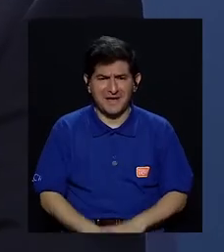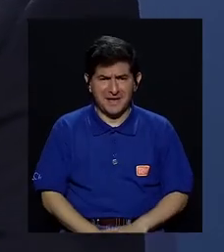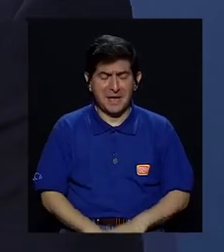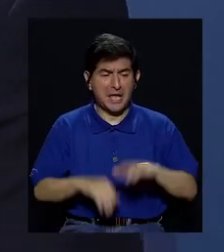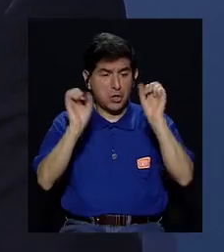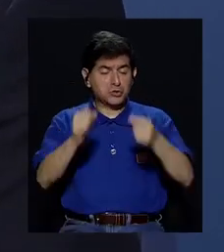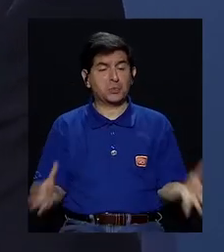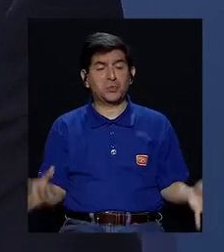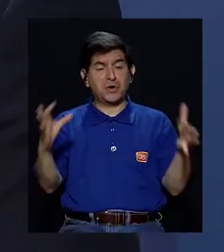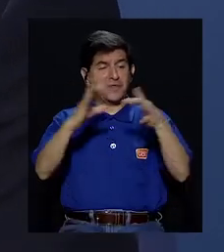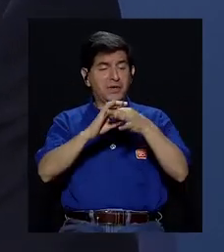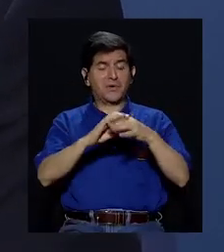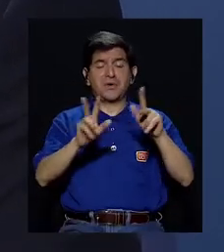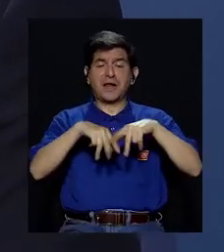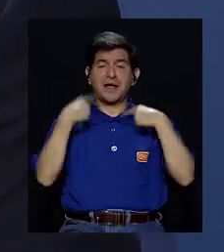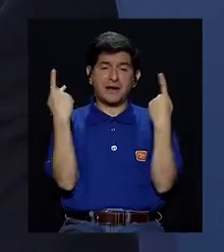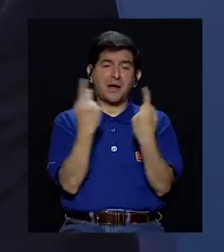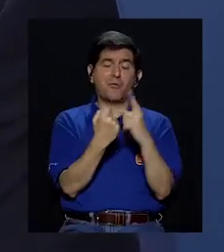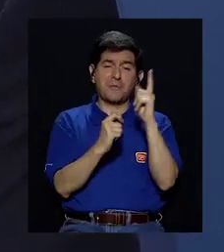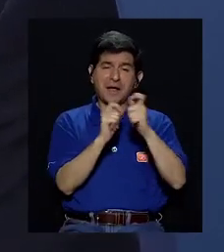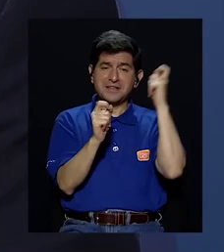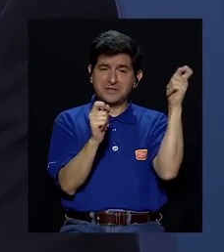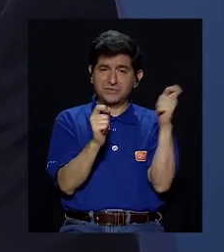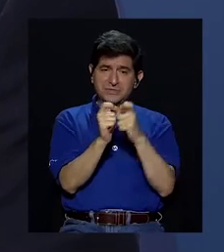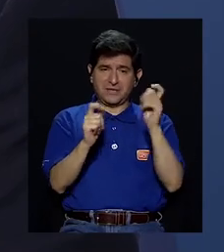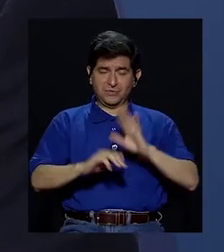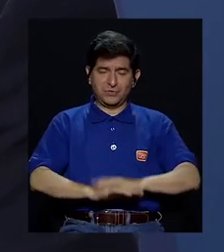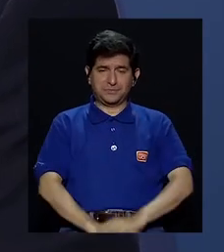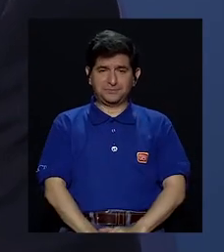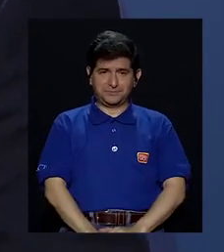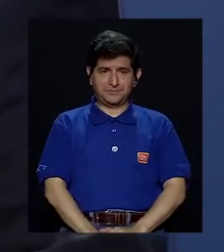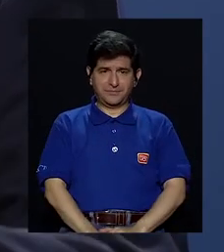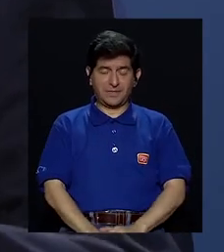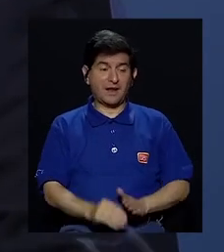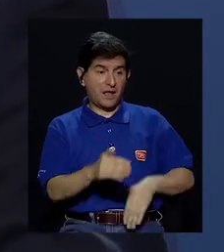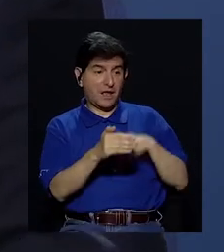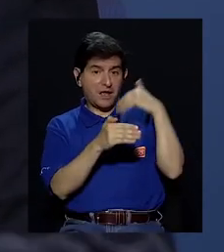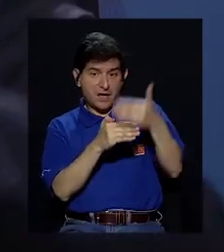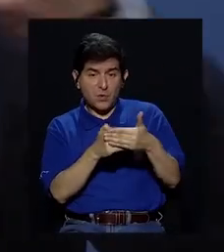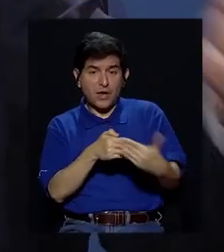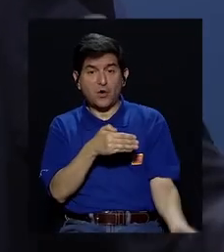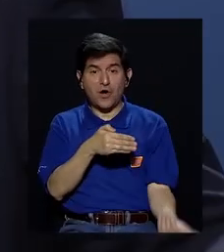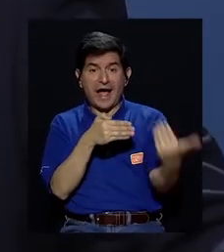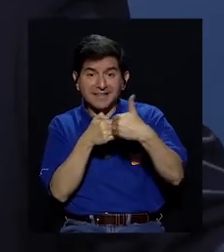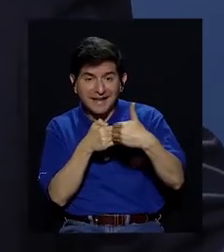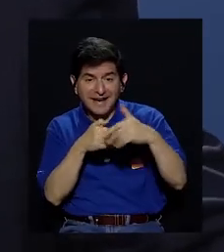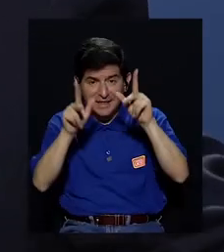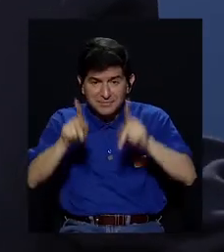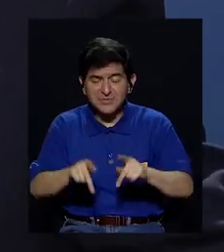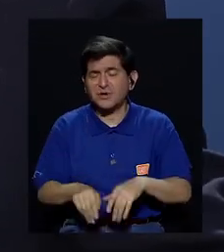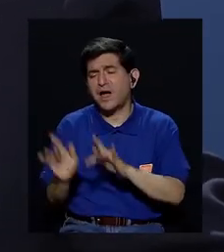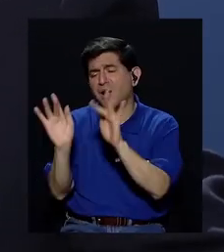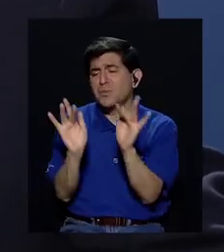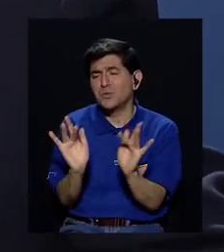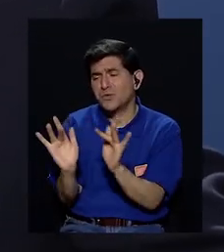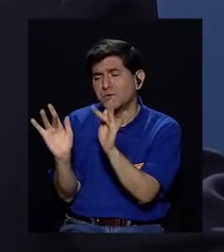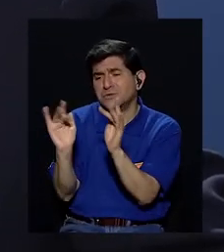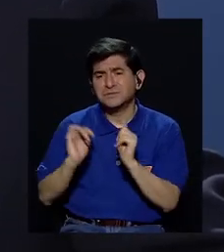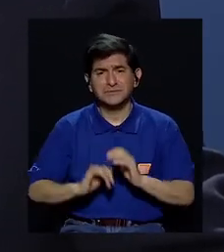se pueden asociar a un partido en particular y atrás de eso al que atacan lo vemos como el